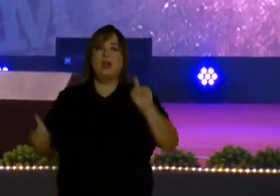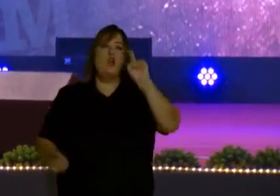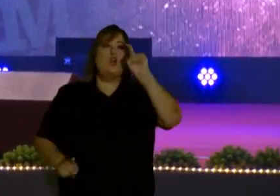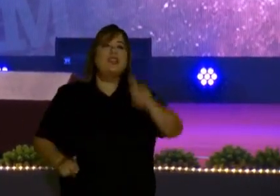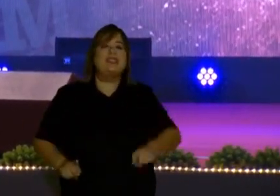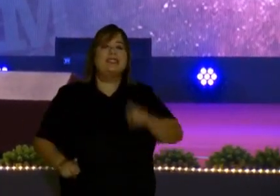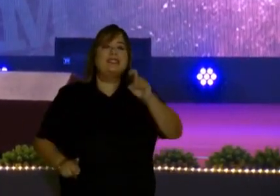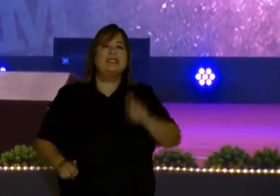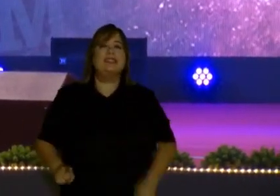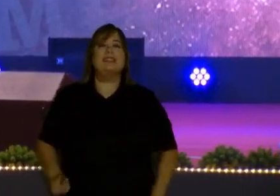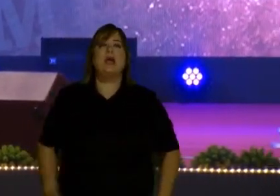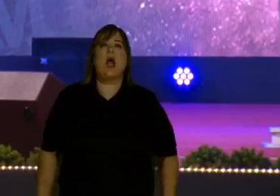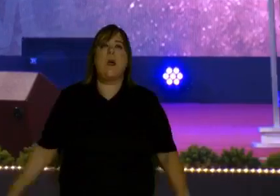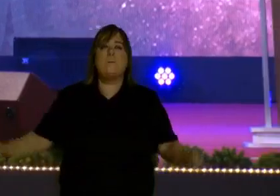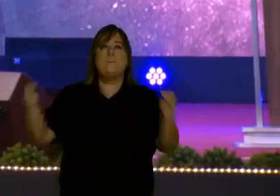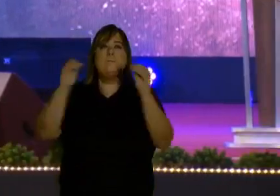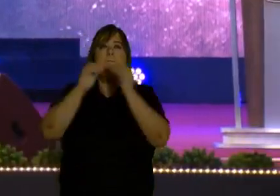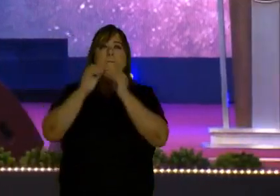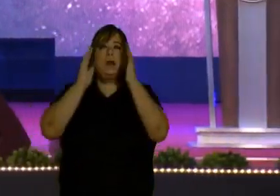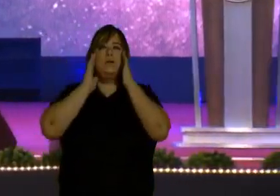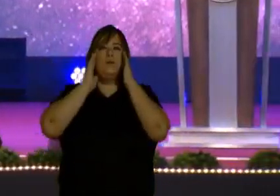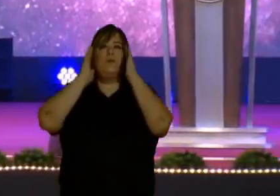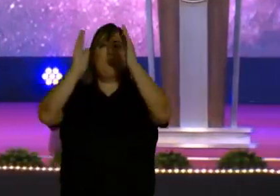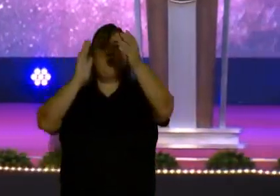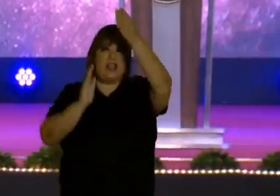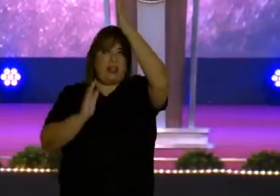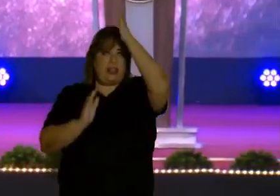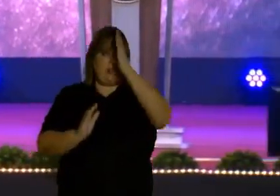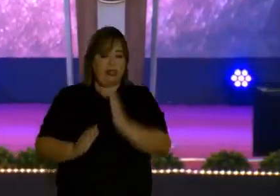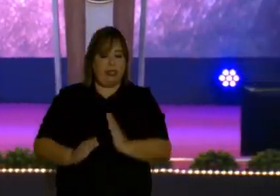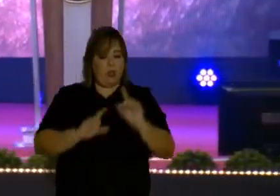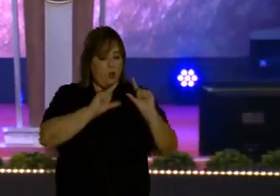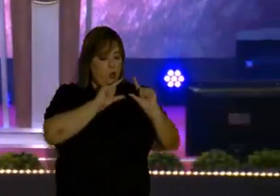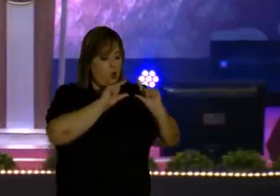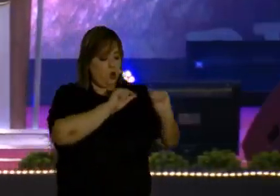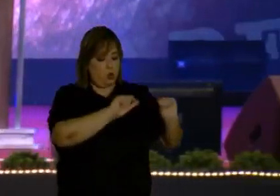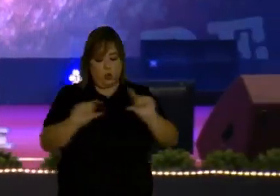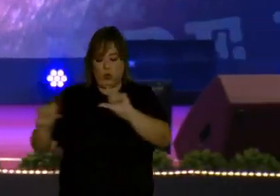menos murmuración y menos crítica.